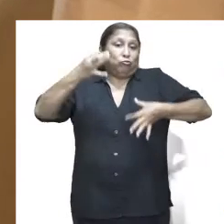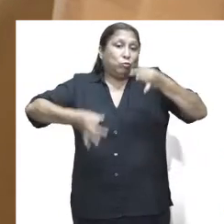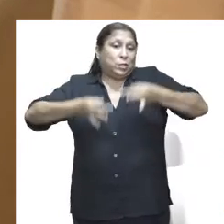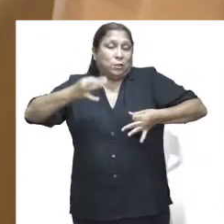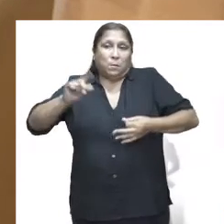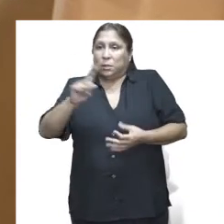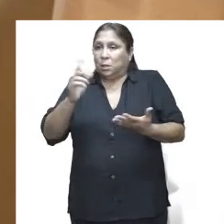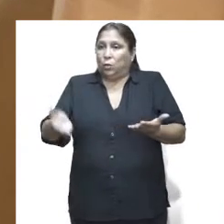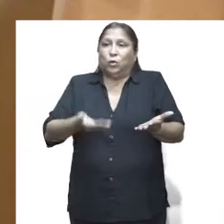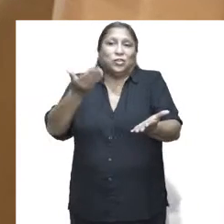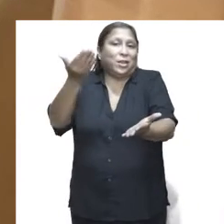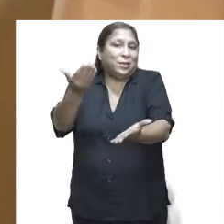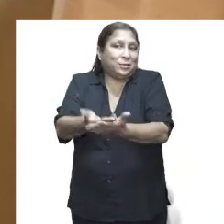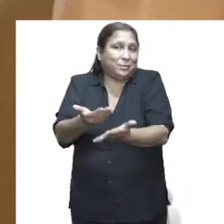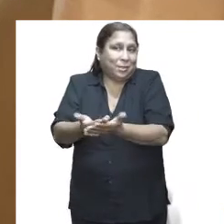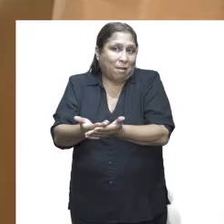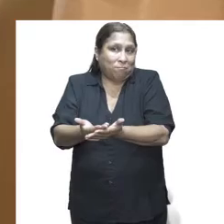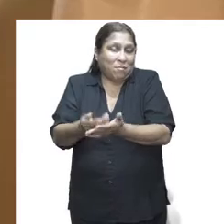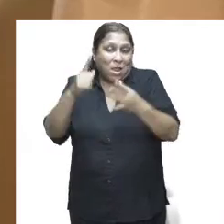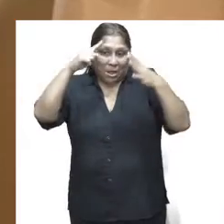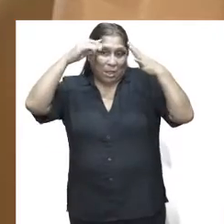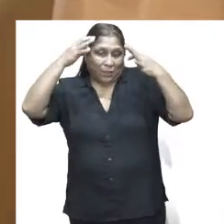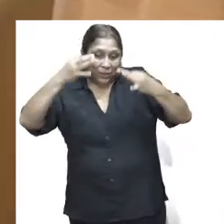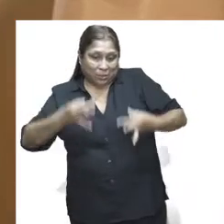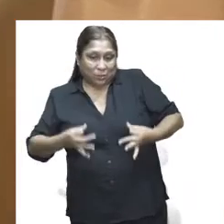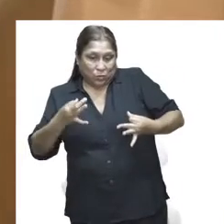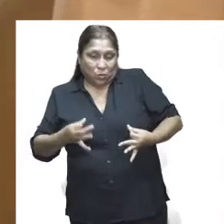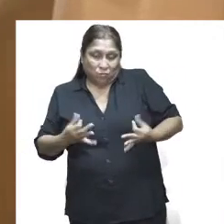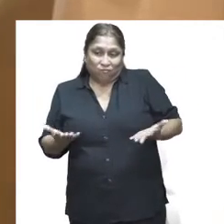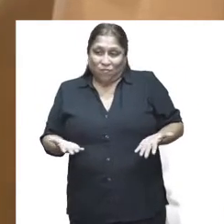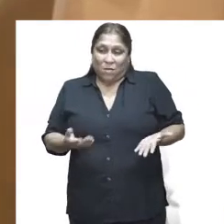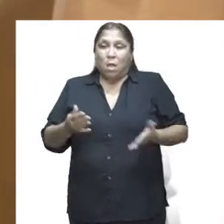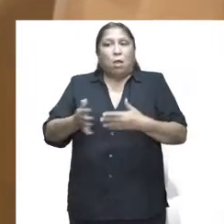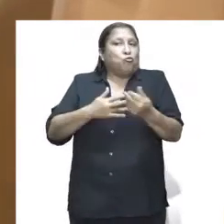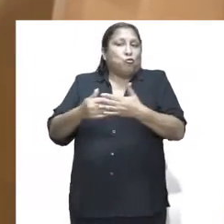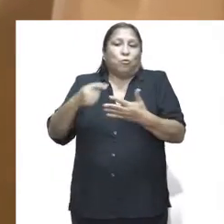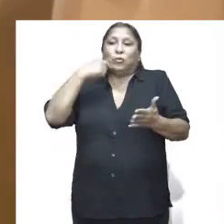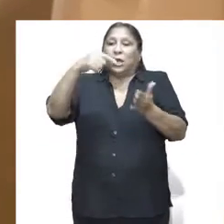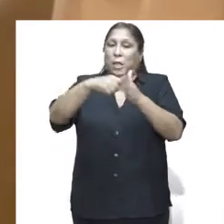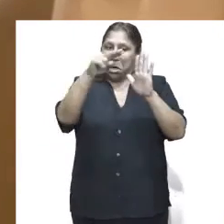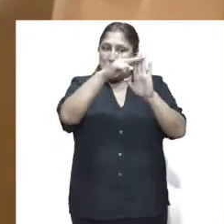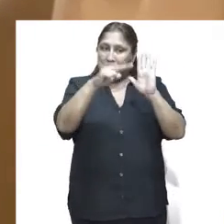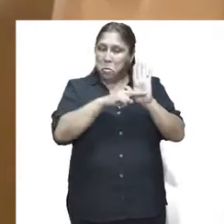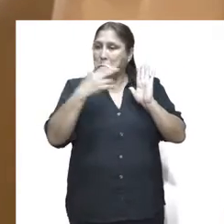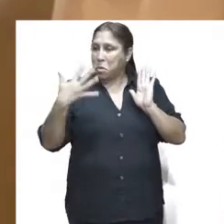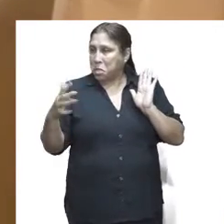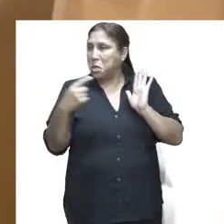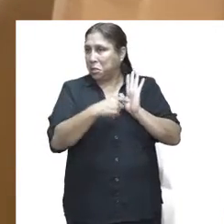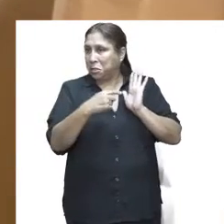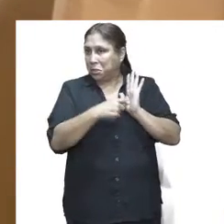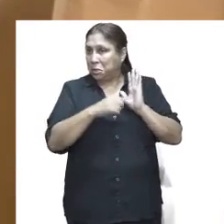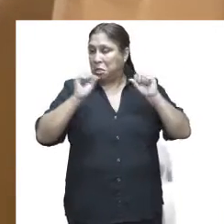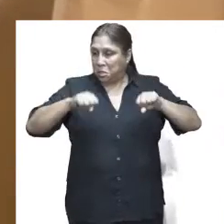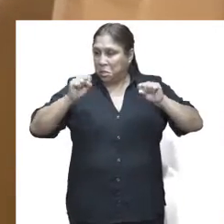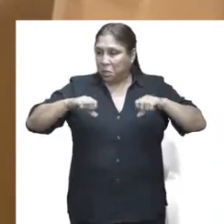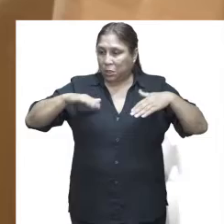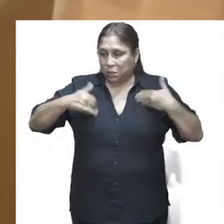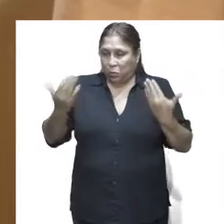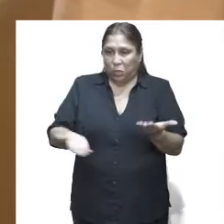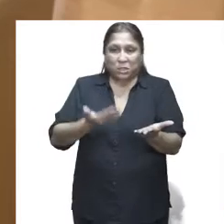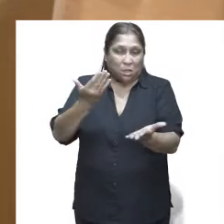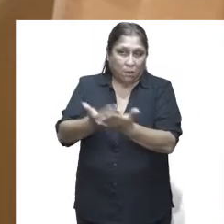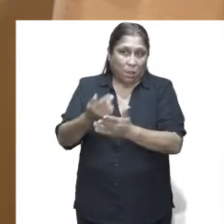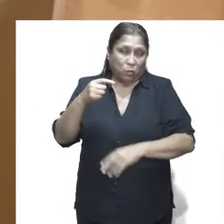el reconocimiento, ¿no? de la capacidad jurídica, a pesar de que la norma ya dispone que automáticamente se ha dado ese